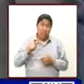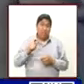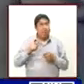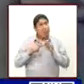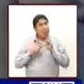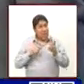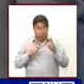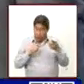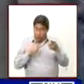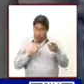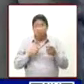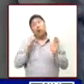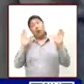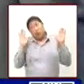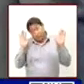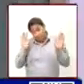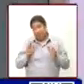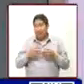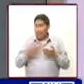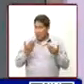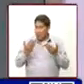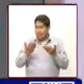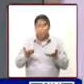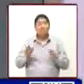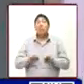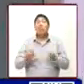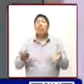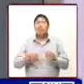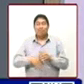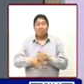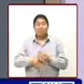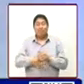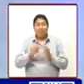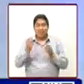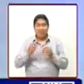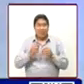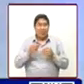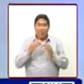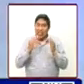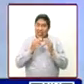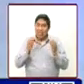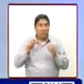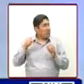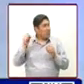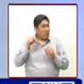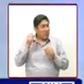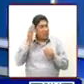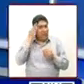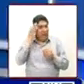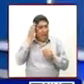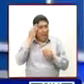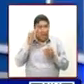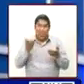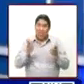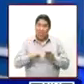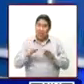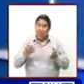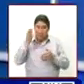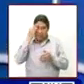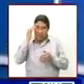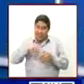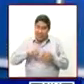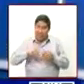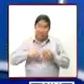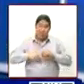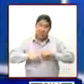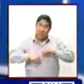¿Al Real? Sí, al Real. Siempre. Bueno, corren las apuestas. Sí, sí. Seguramente en casa también están haciendo lo mismo. Pero por supuesto. Pero ya saben, esa apuesta usted para saber si